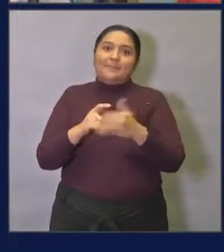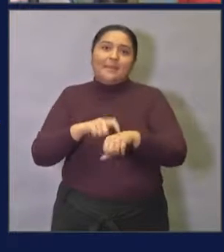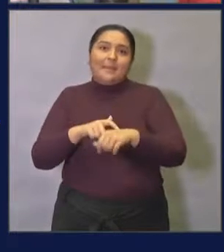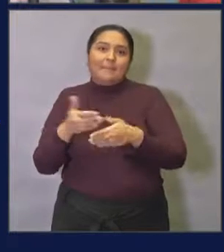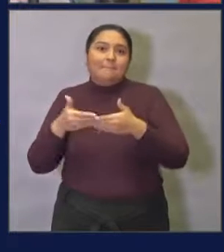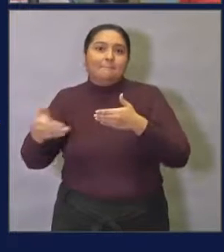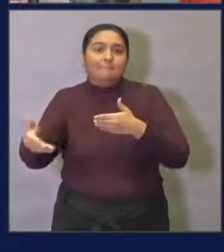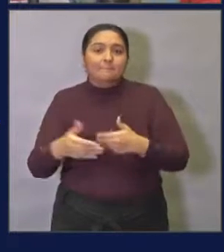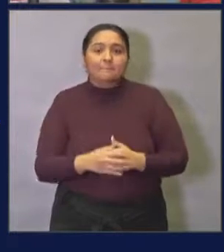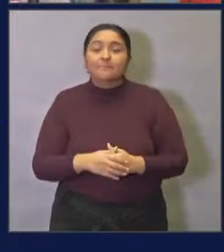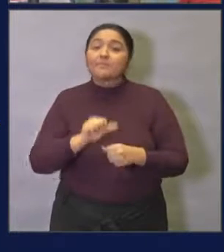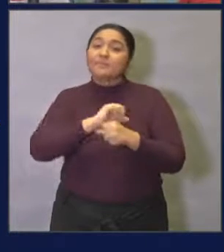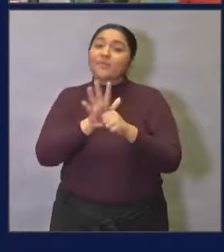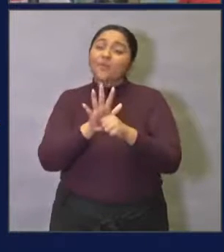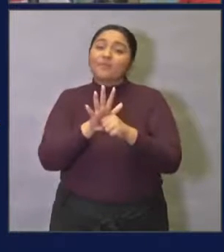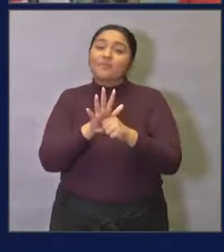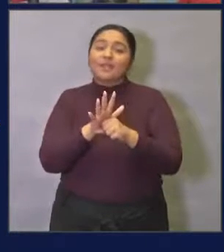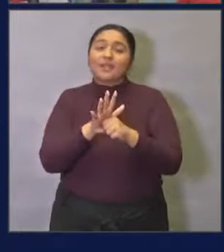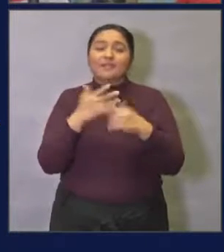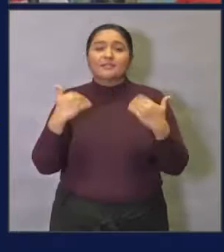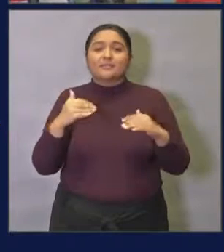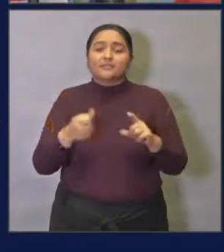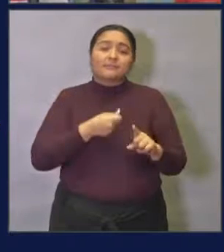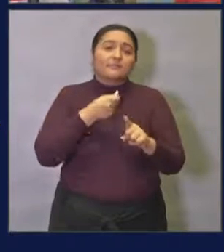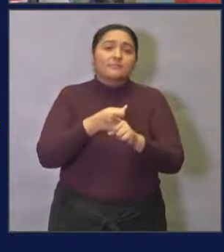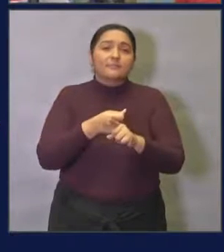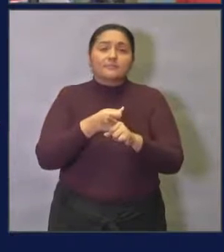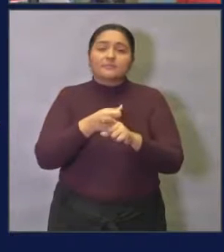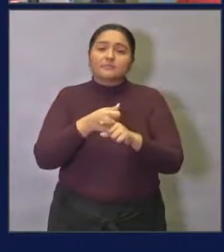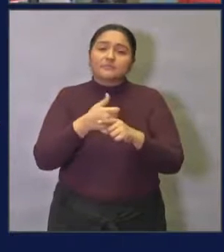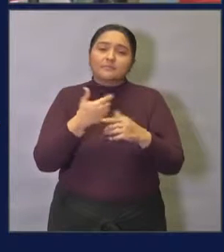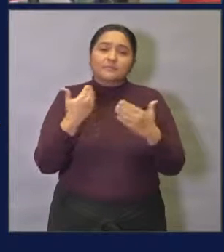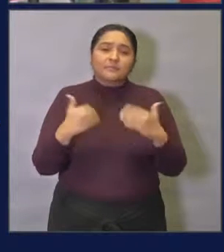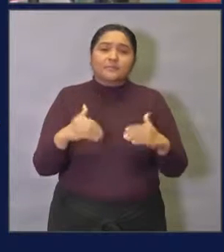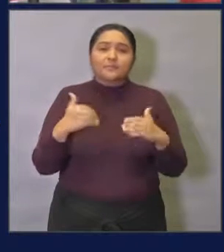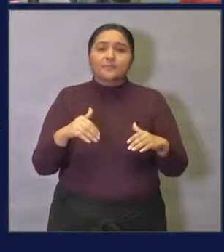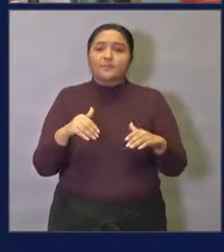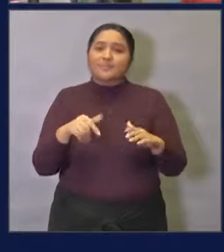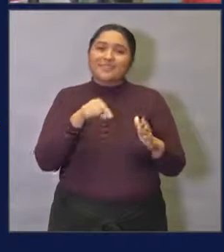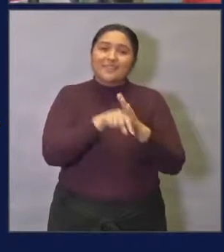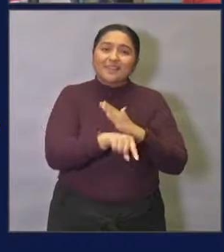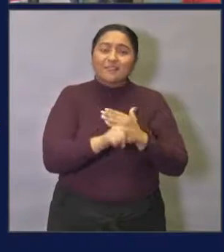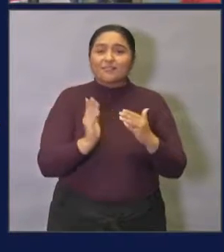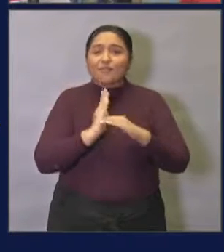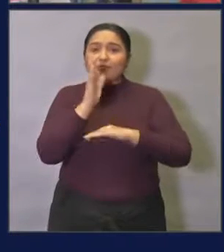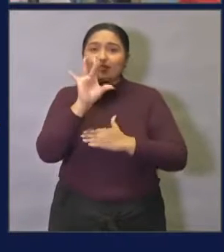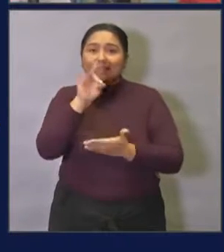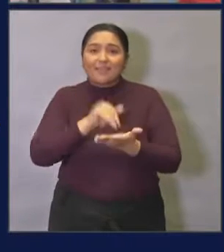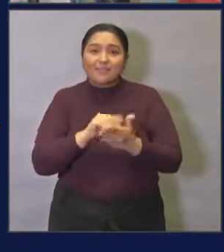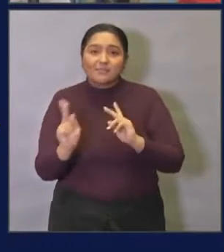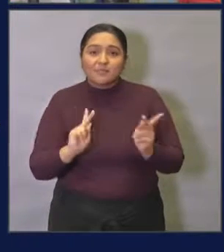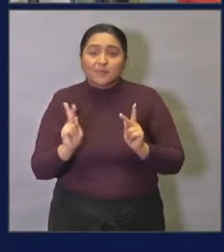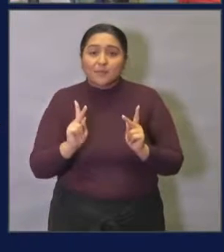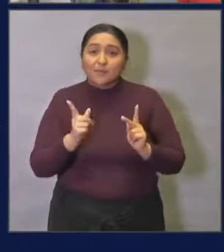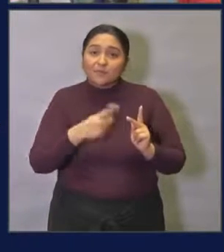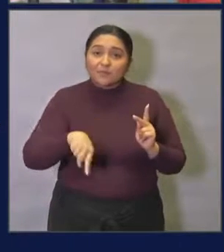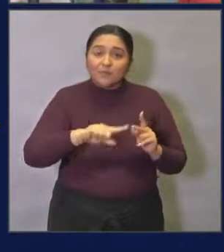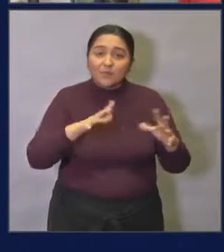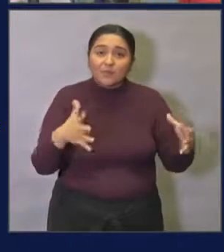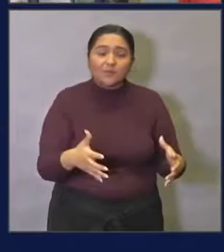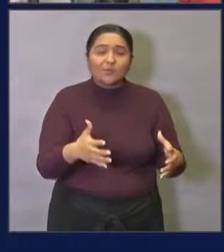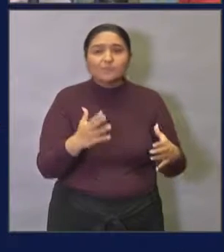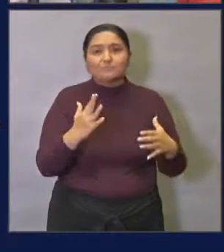COVID-19 ya ha causado daño, llevándose más de 8,000 vidas. Estas son personas de todas las